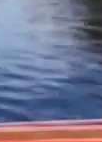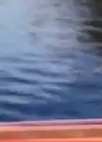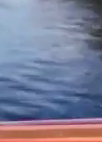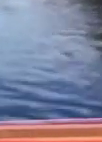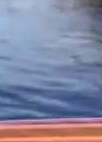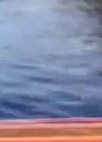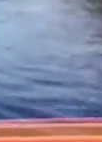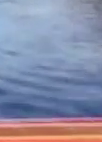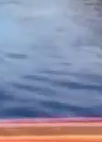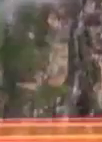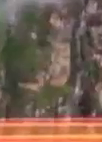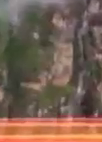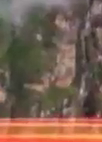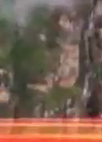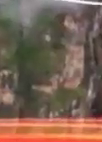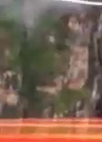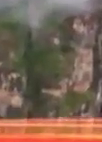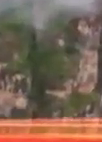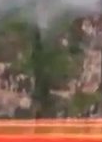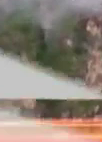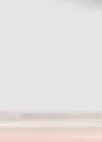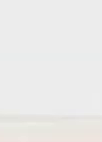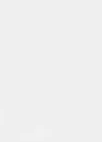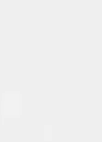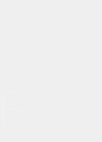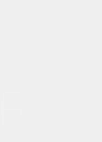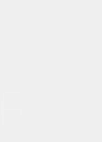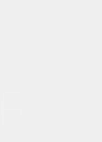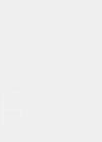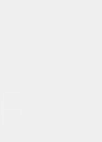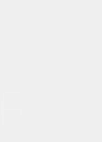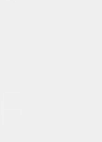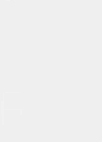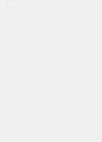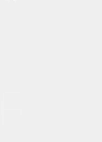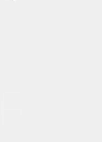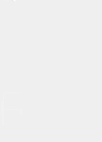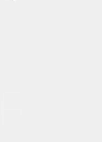por su atención. Sigamos haciendo patria.